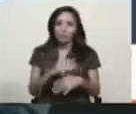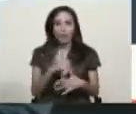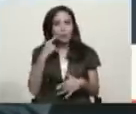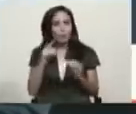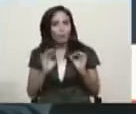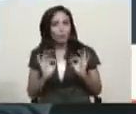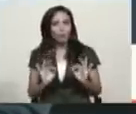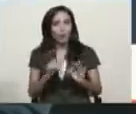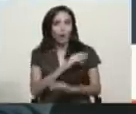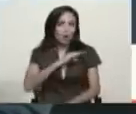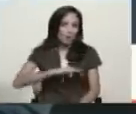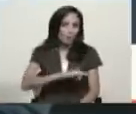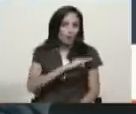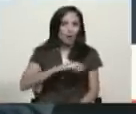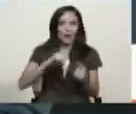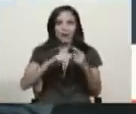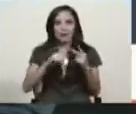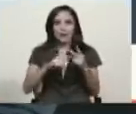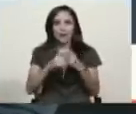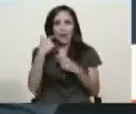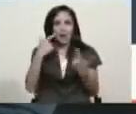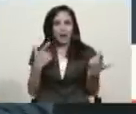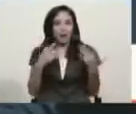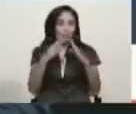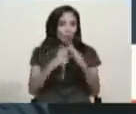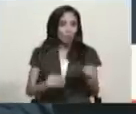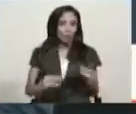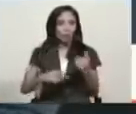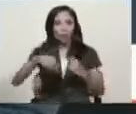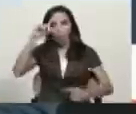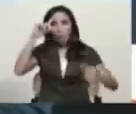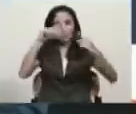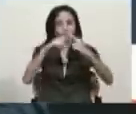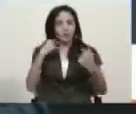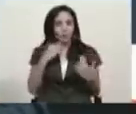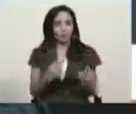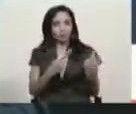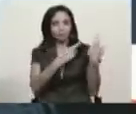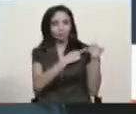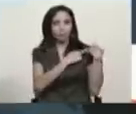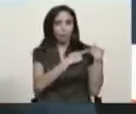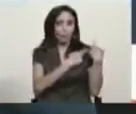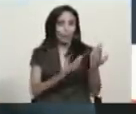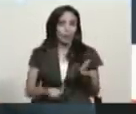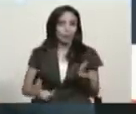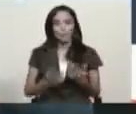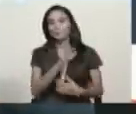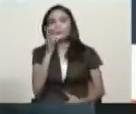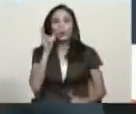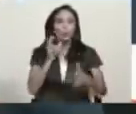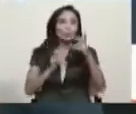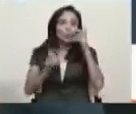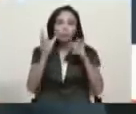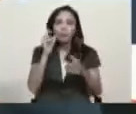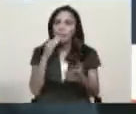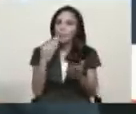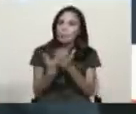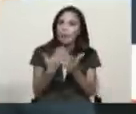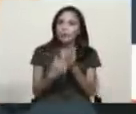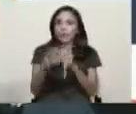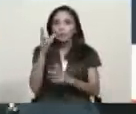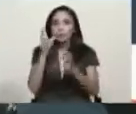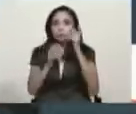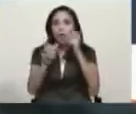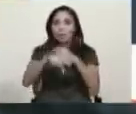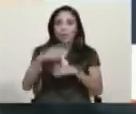solidificando la unión moral, la columna de nuestra Fuerza Armada, su compromiso jurado, escuchando de ellos la consigna,